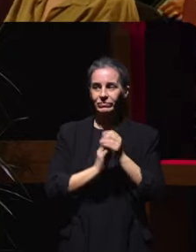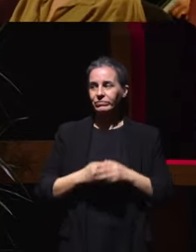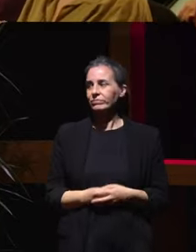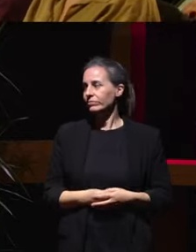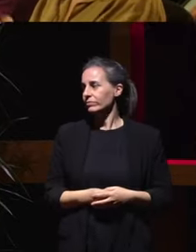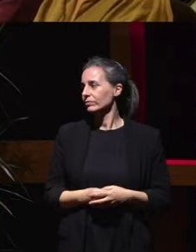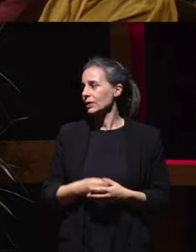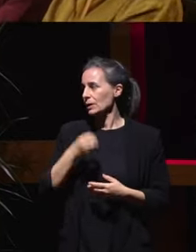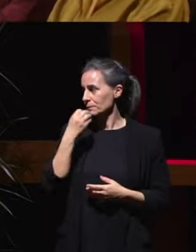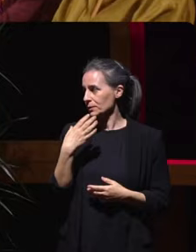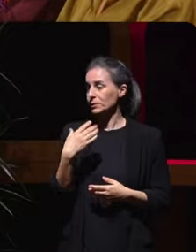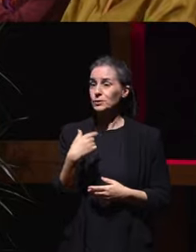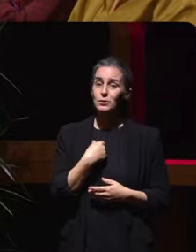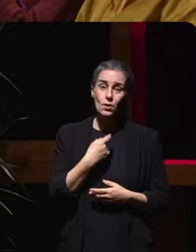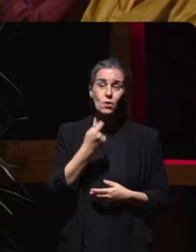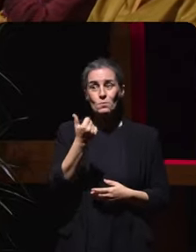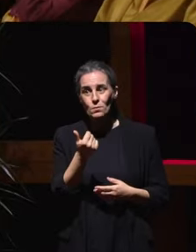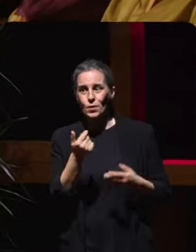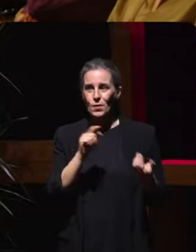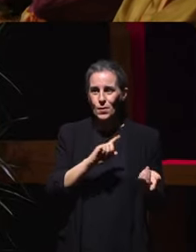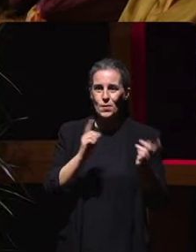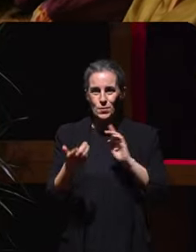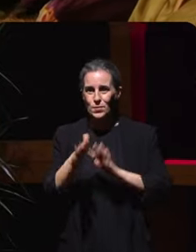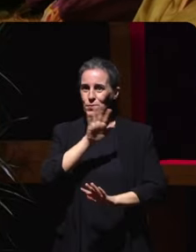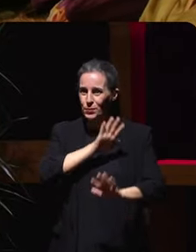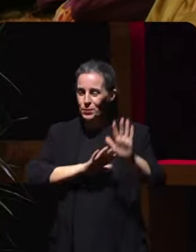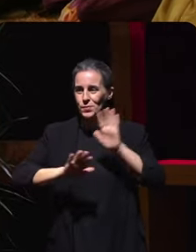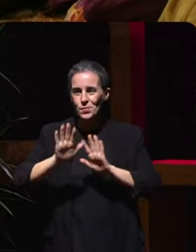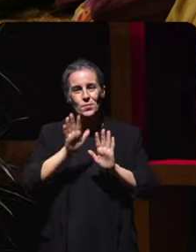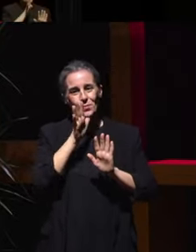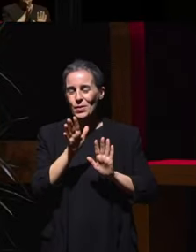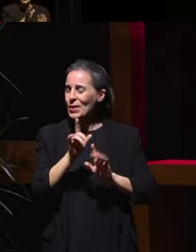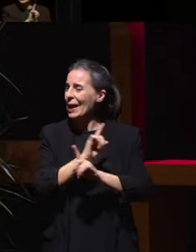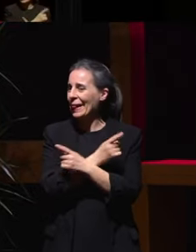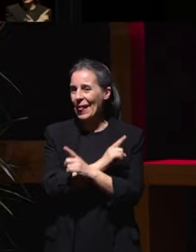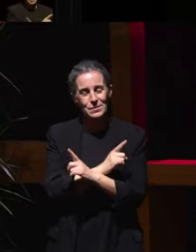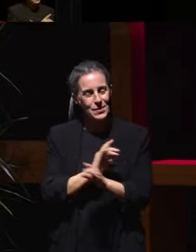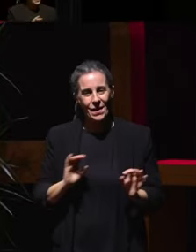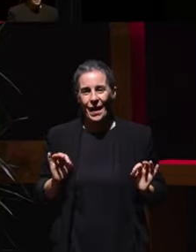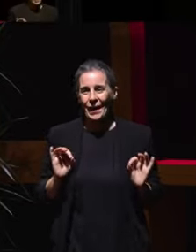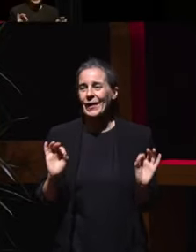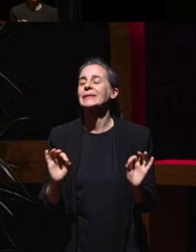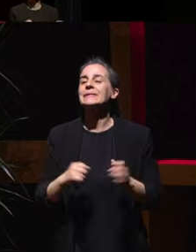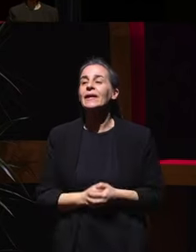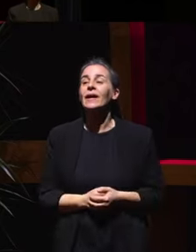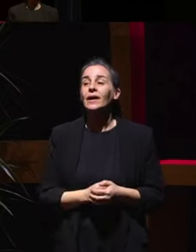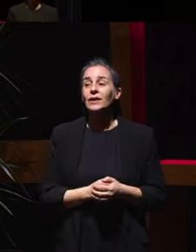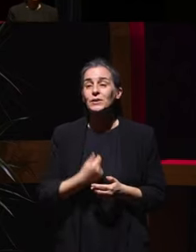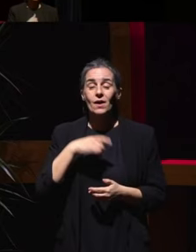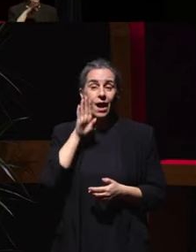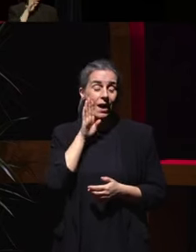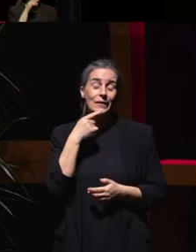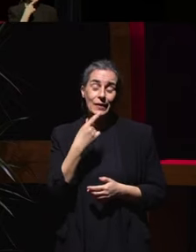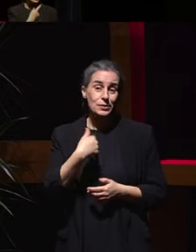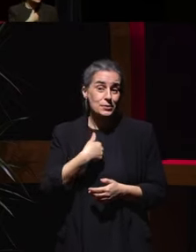perdón se atropellei un pouco saltando, pero os nervios ao final pasan factura e isto, como dicía antes,